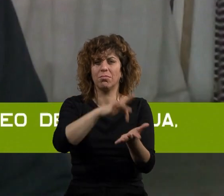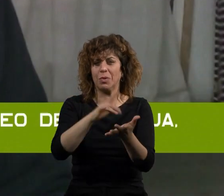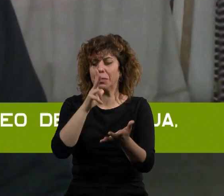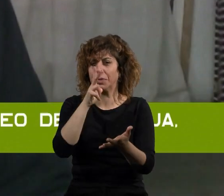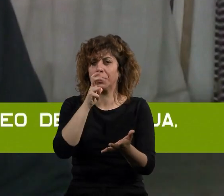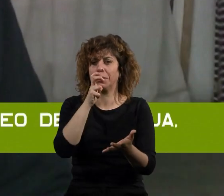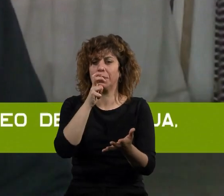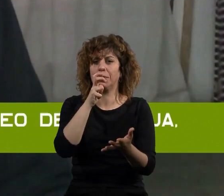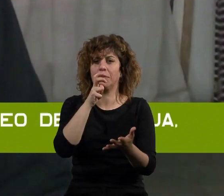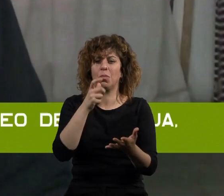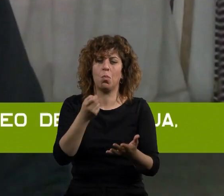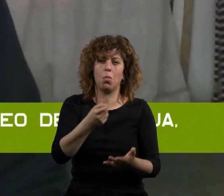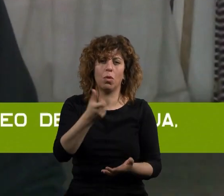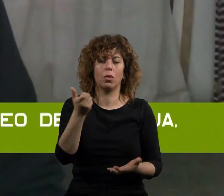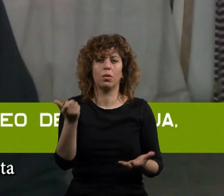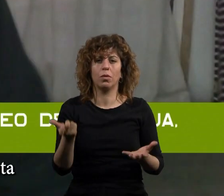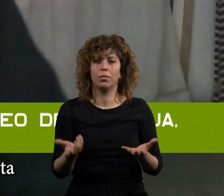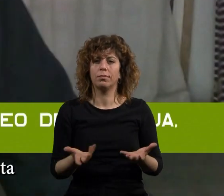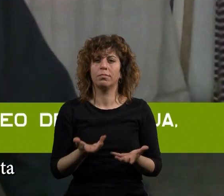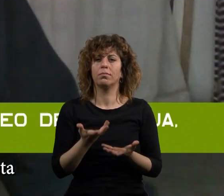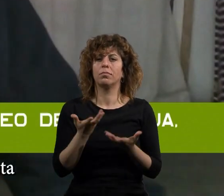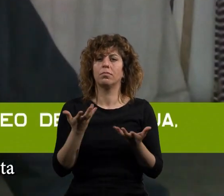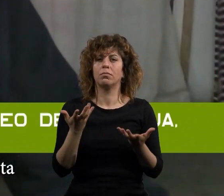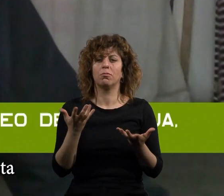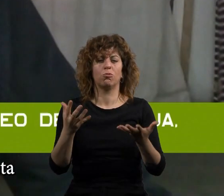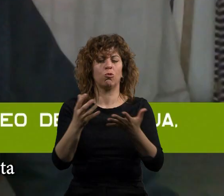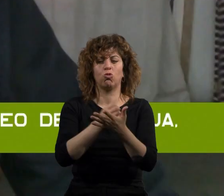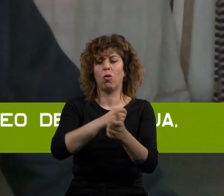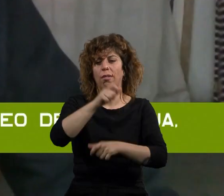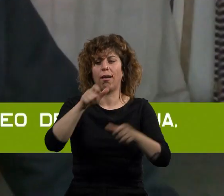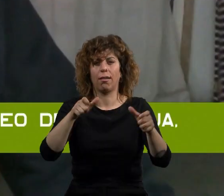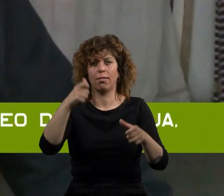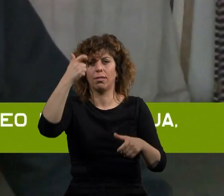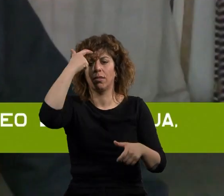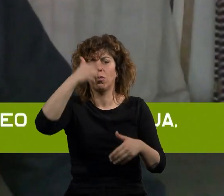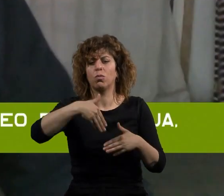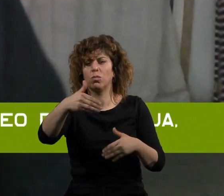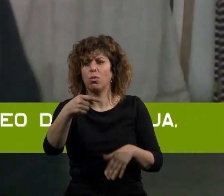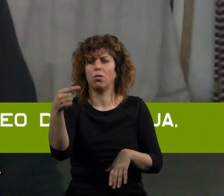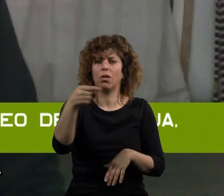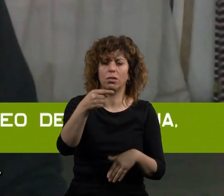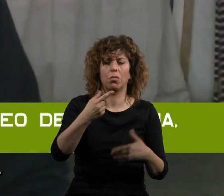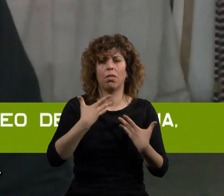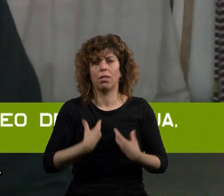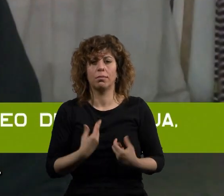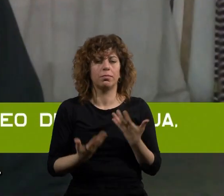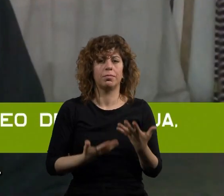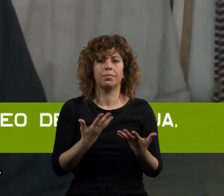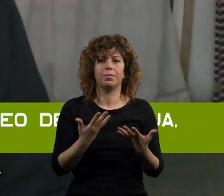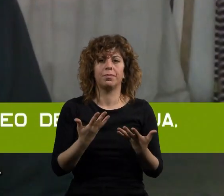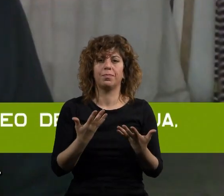terrible, ¿no? Un poco está todo el mundo como un poco pesimista sobre lo que va a venir, sobre lo que no va a venir, y todavía cobra